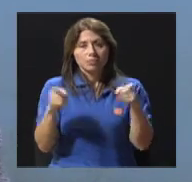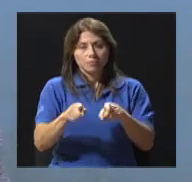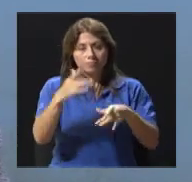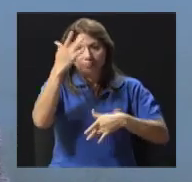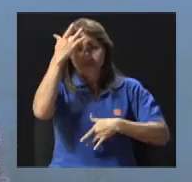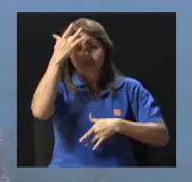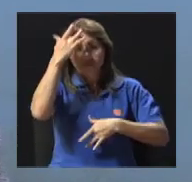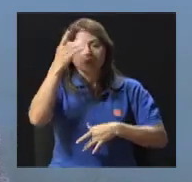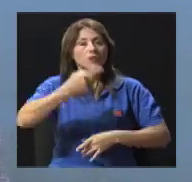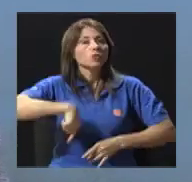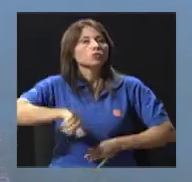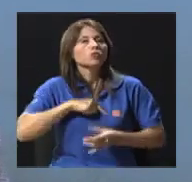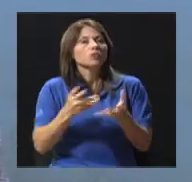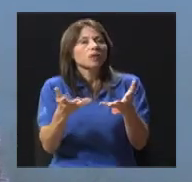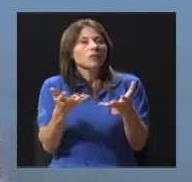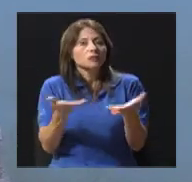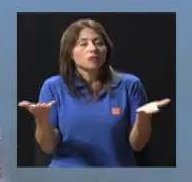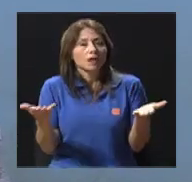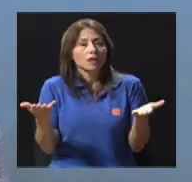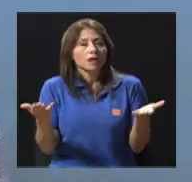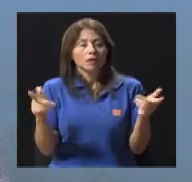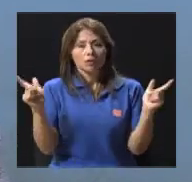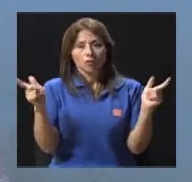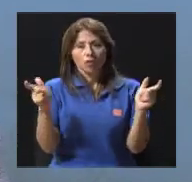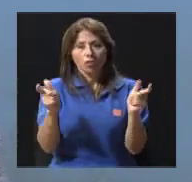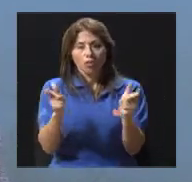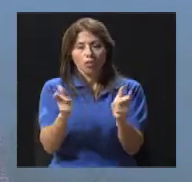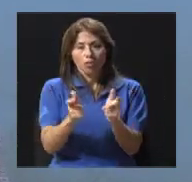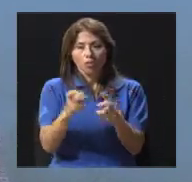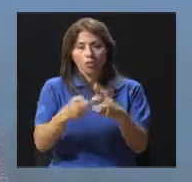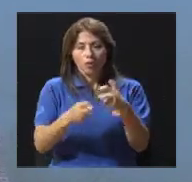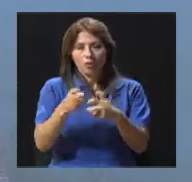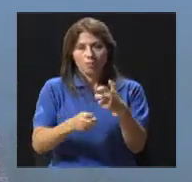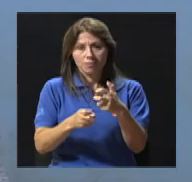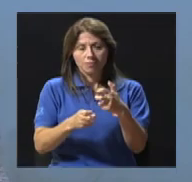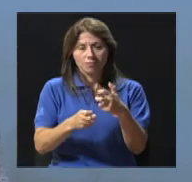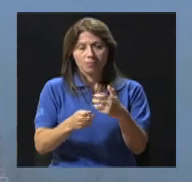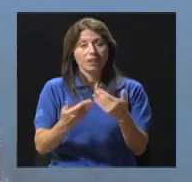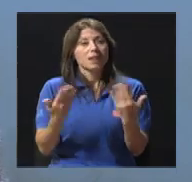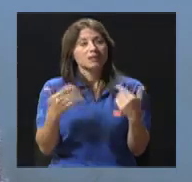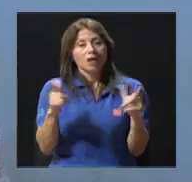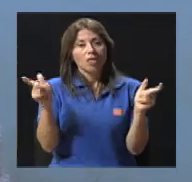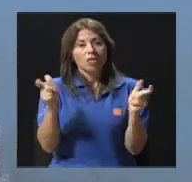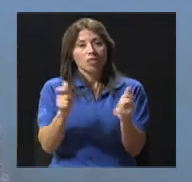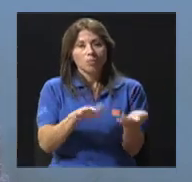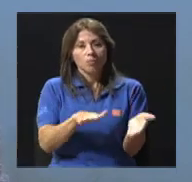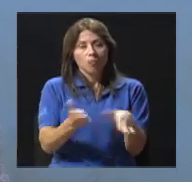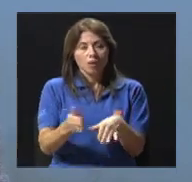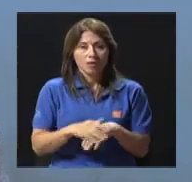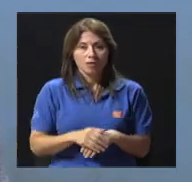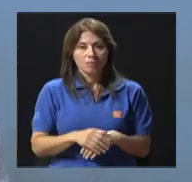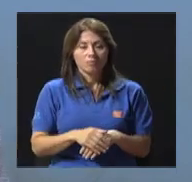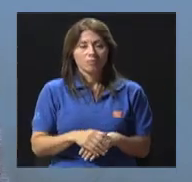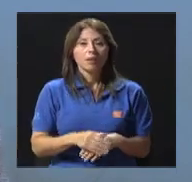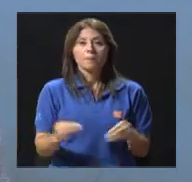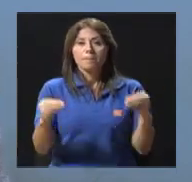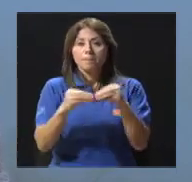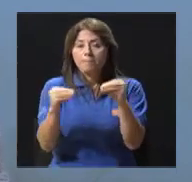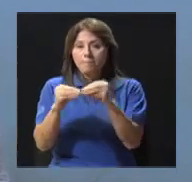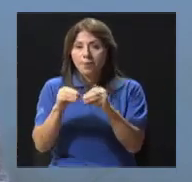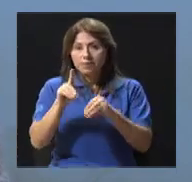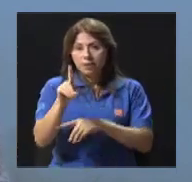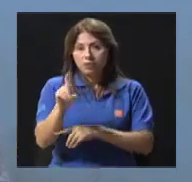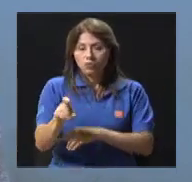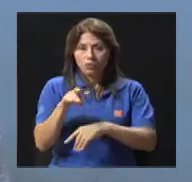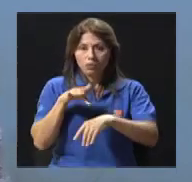en última instancia, lo que queremos es que disminuya la magnitud de afectación de este problema, que haya cada vez menos muerte, que haya diagnósticos tempranos,